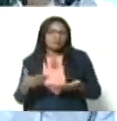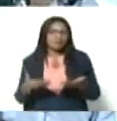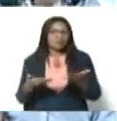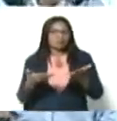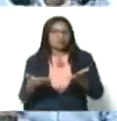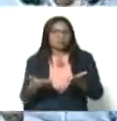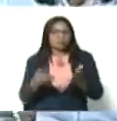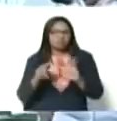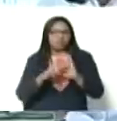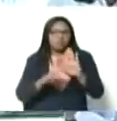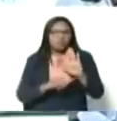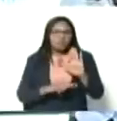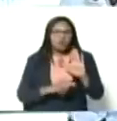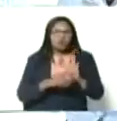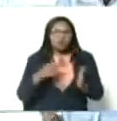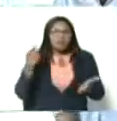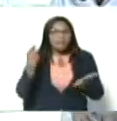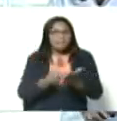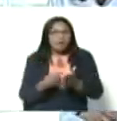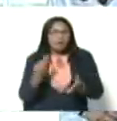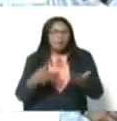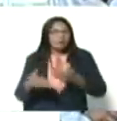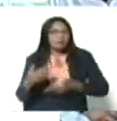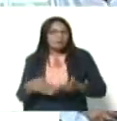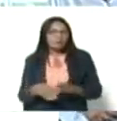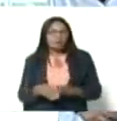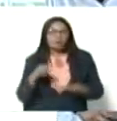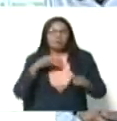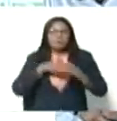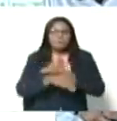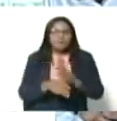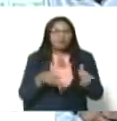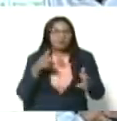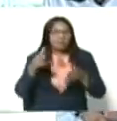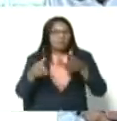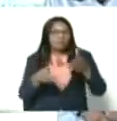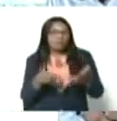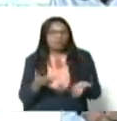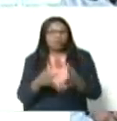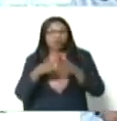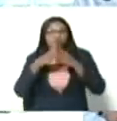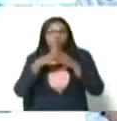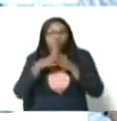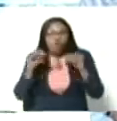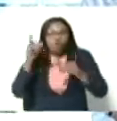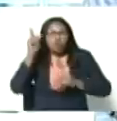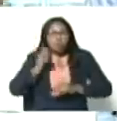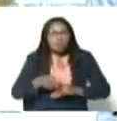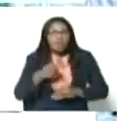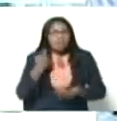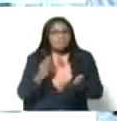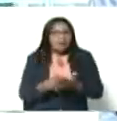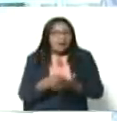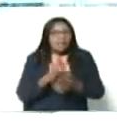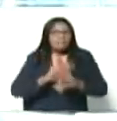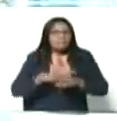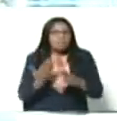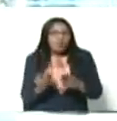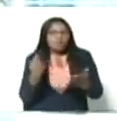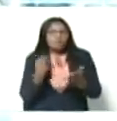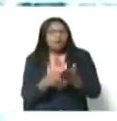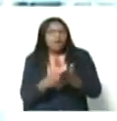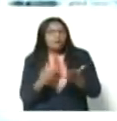la regla tiene que ser pagar por su servicio de metro, de metrobús. Y el pueblo quiere pagar por su servicio. Porque el pago por el